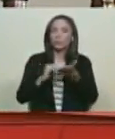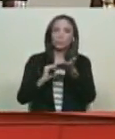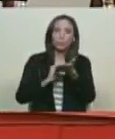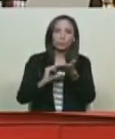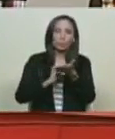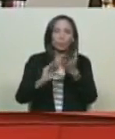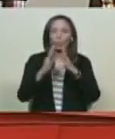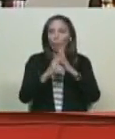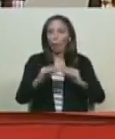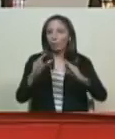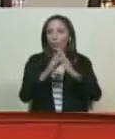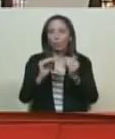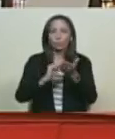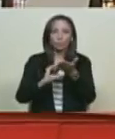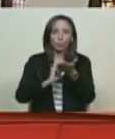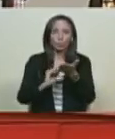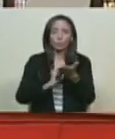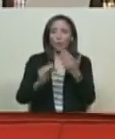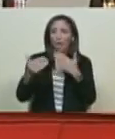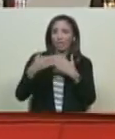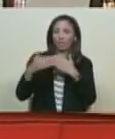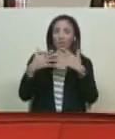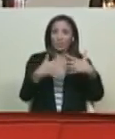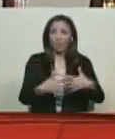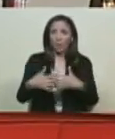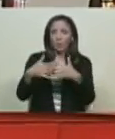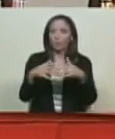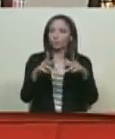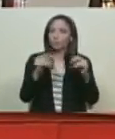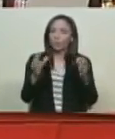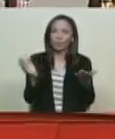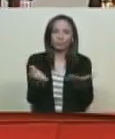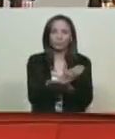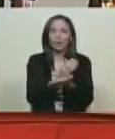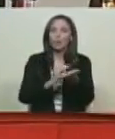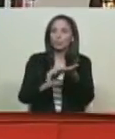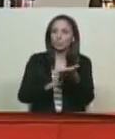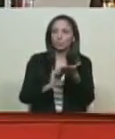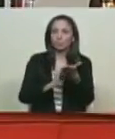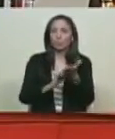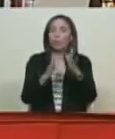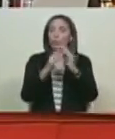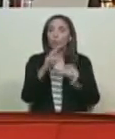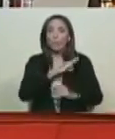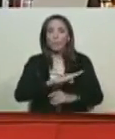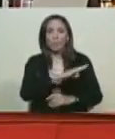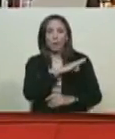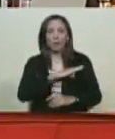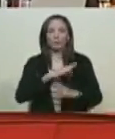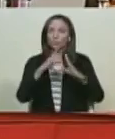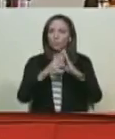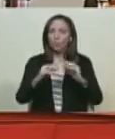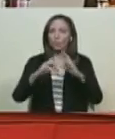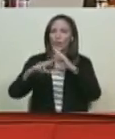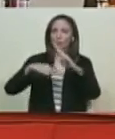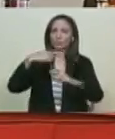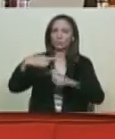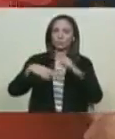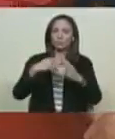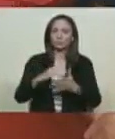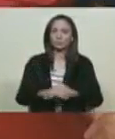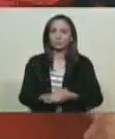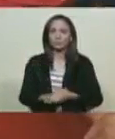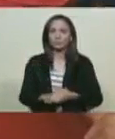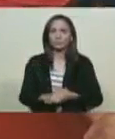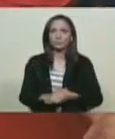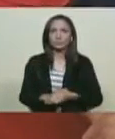y decisión todas las agresiones del imperio, manteniendo en alto nuestra moral revolucionaria como